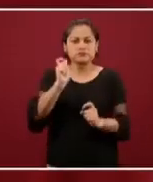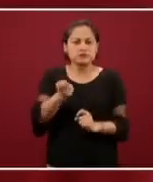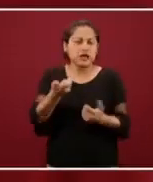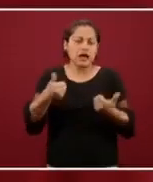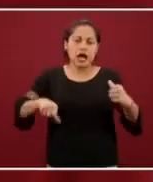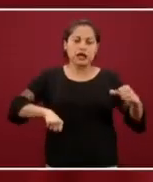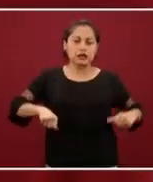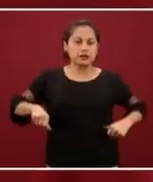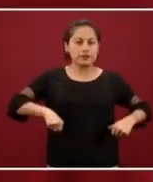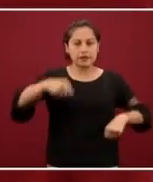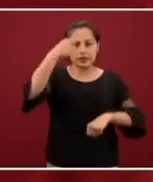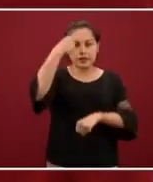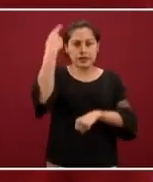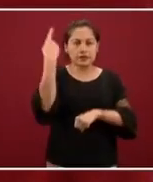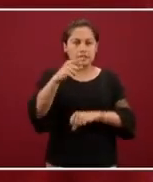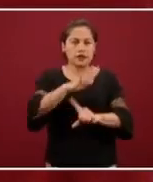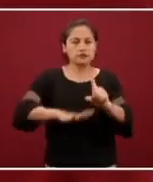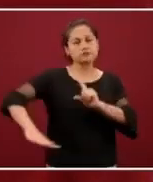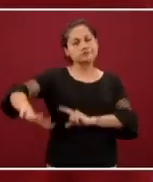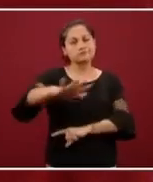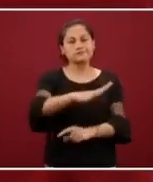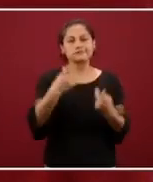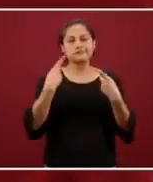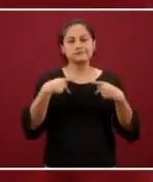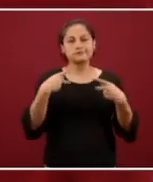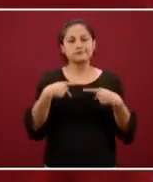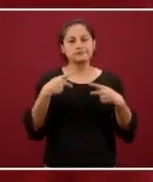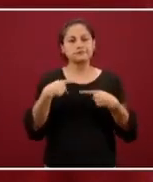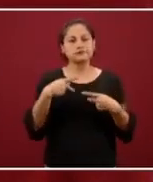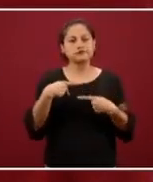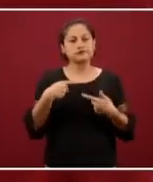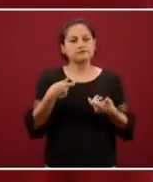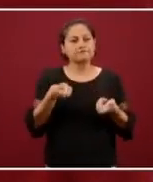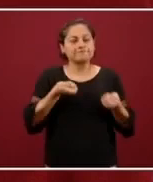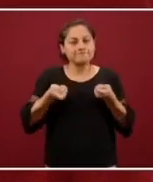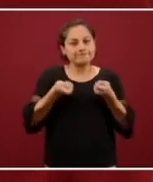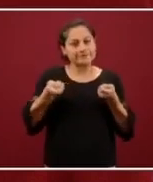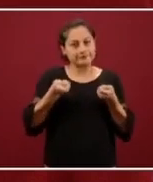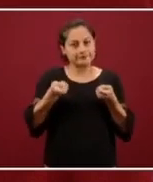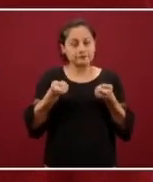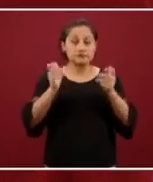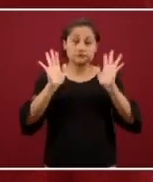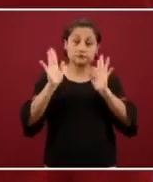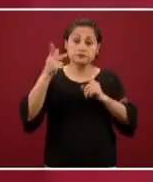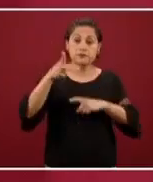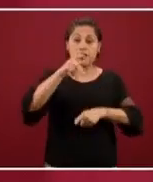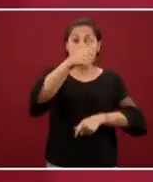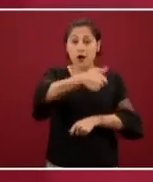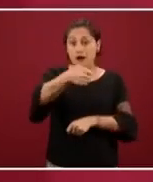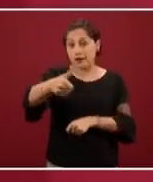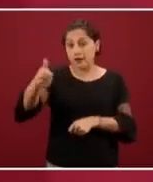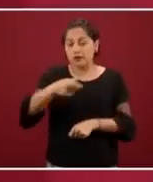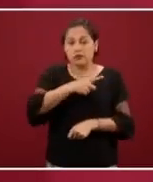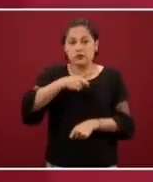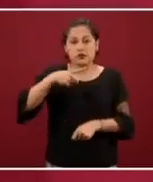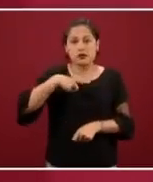son medidas sociales que cada uno de nosotros tenemos que adoptar